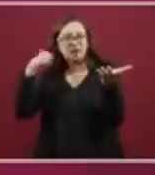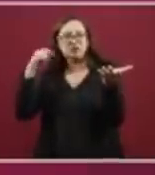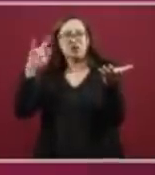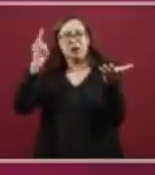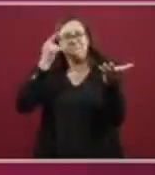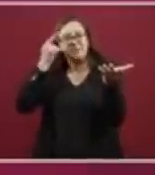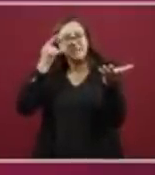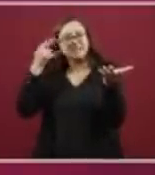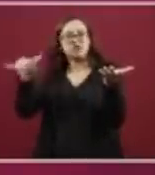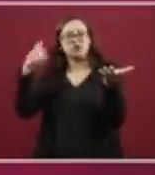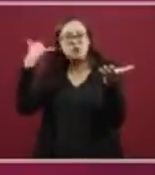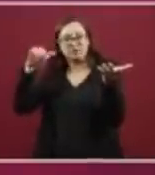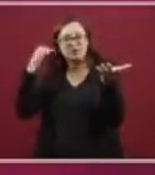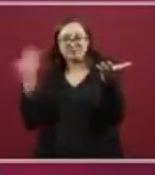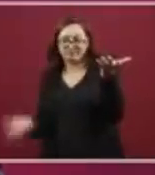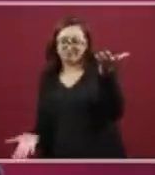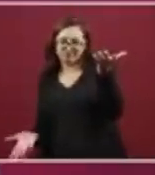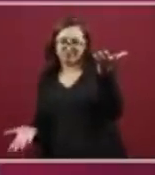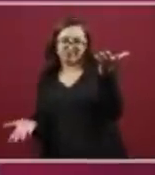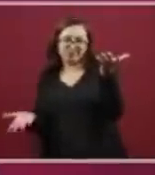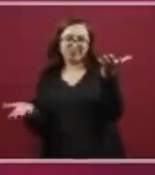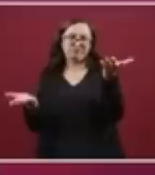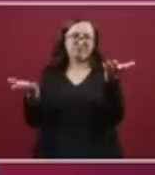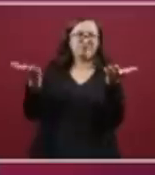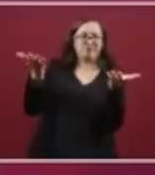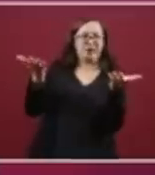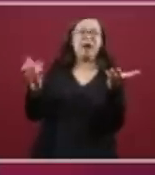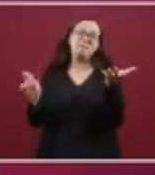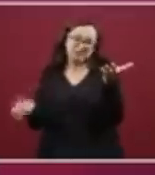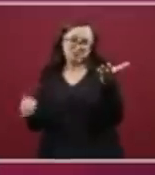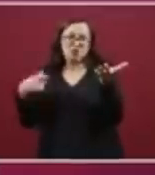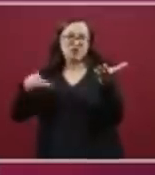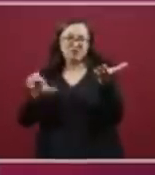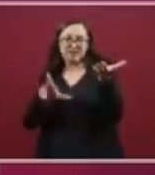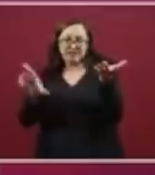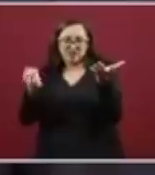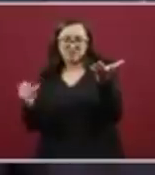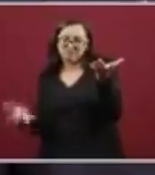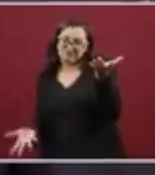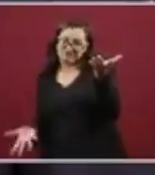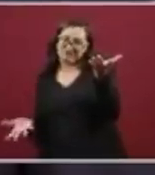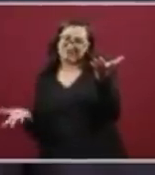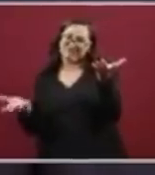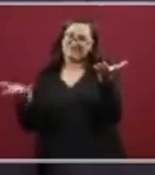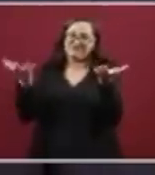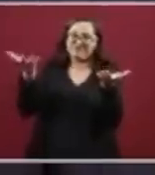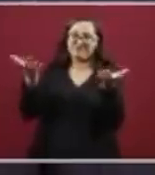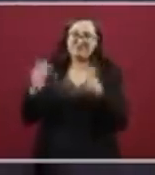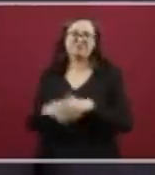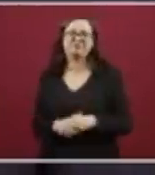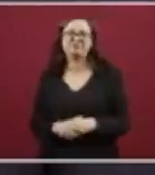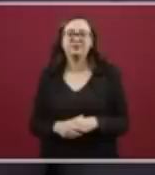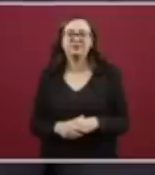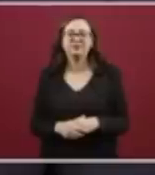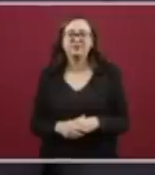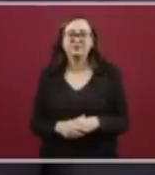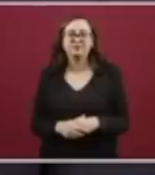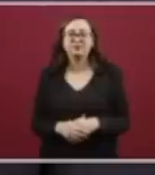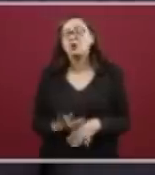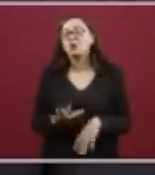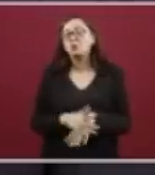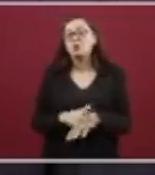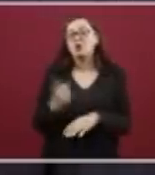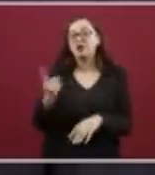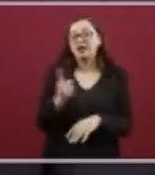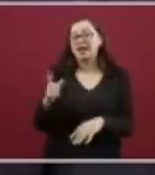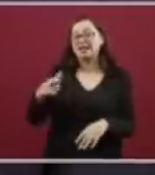en Yucatán, incluso en Quintana Roo. ¿Por qué? ¿Ha habido crecimiento en Quintana Roo? Sí, pero